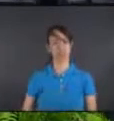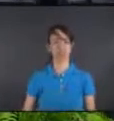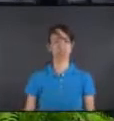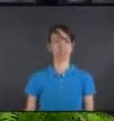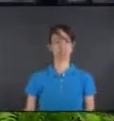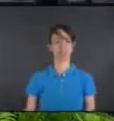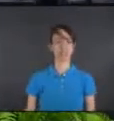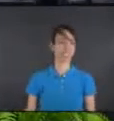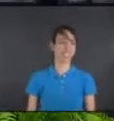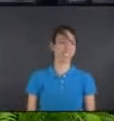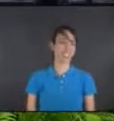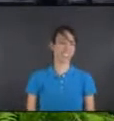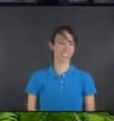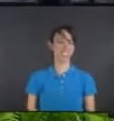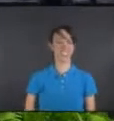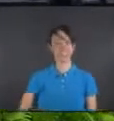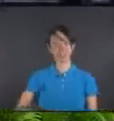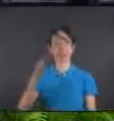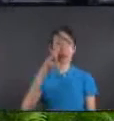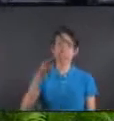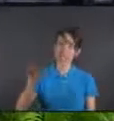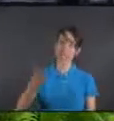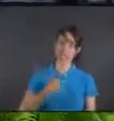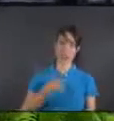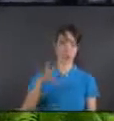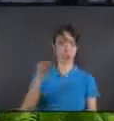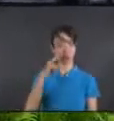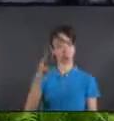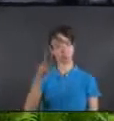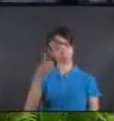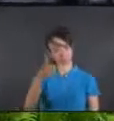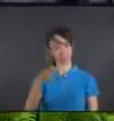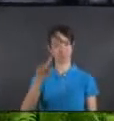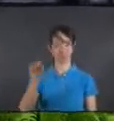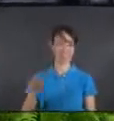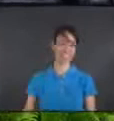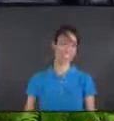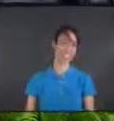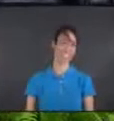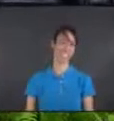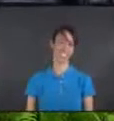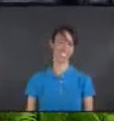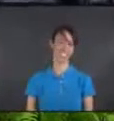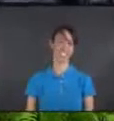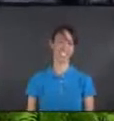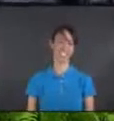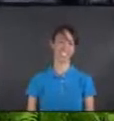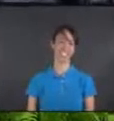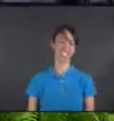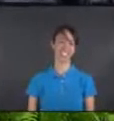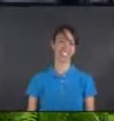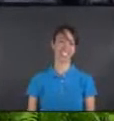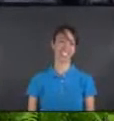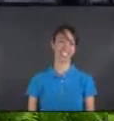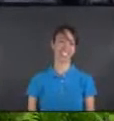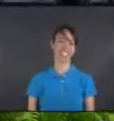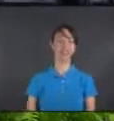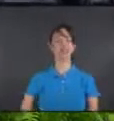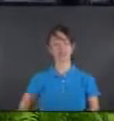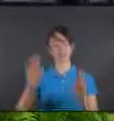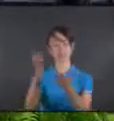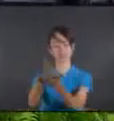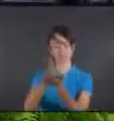Ahora sigamos leyendo. Nieblas cubrían la superficie del abismo y el Espíritu de Dios se movía sobre